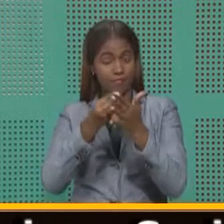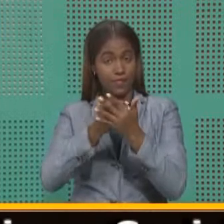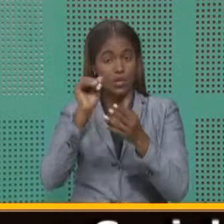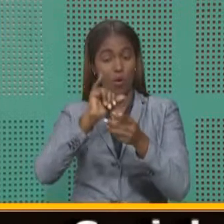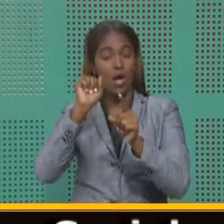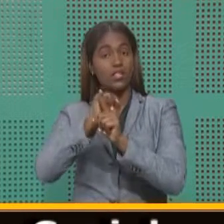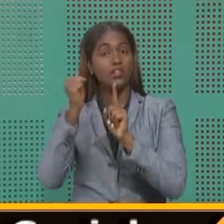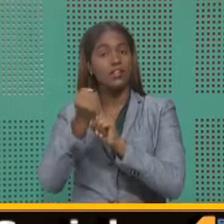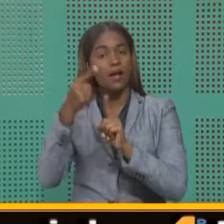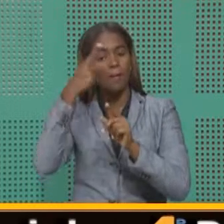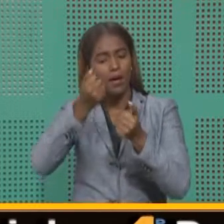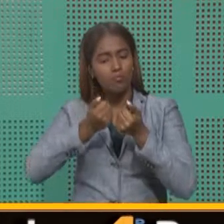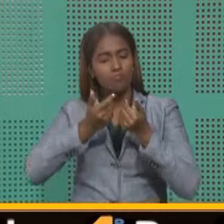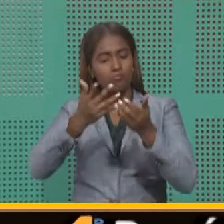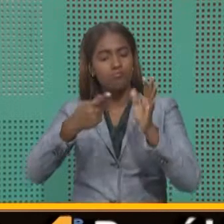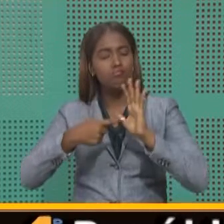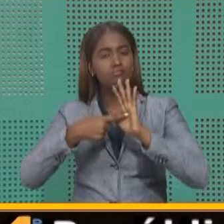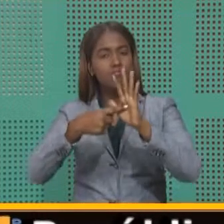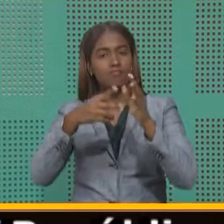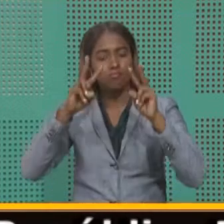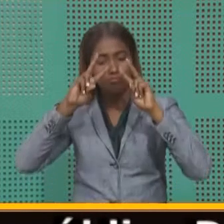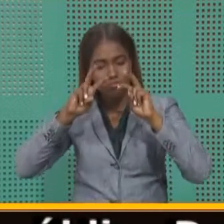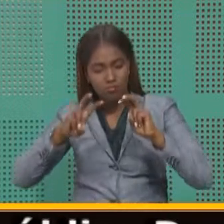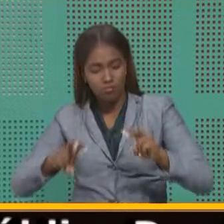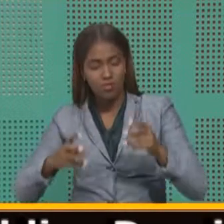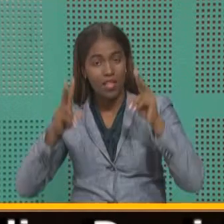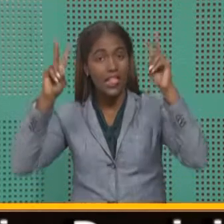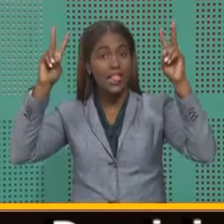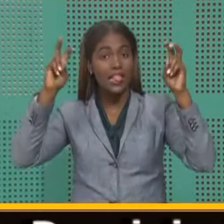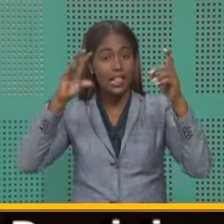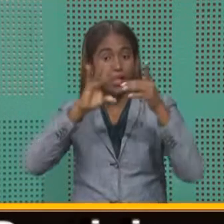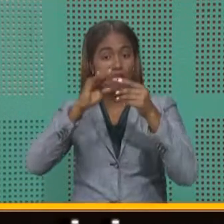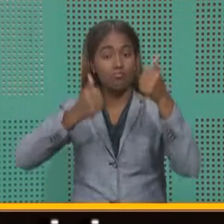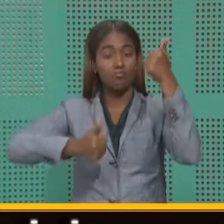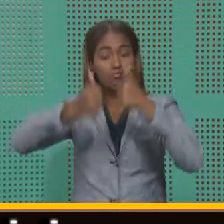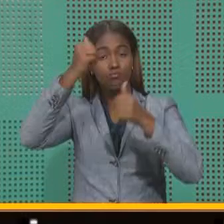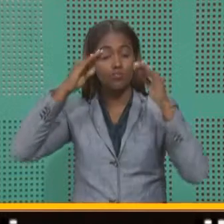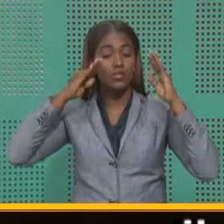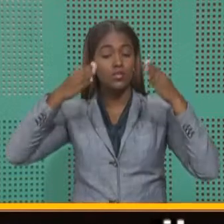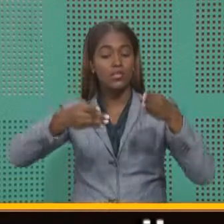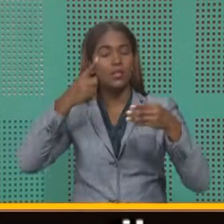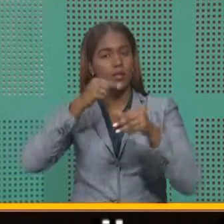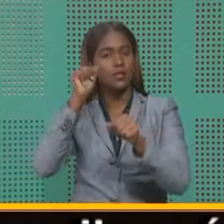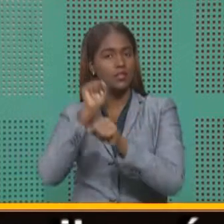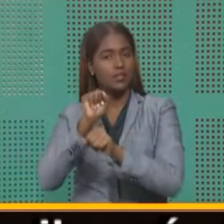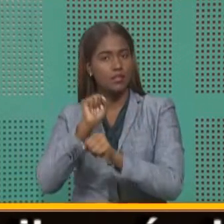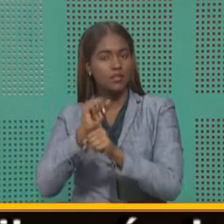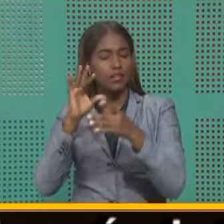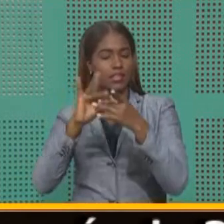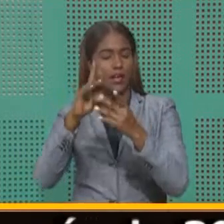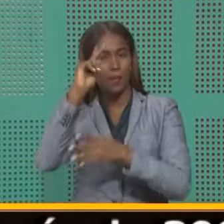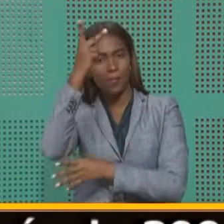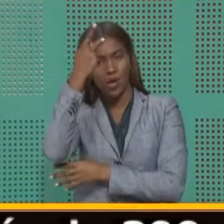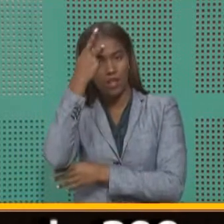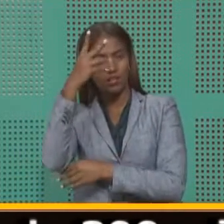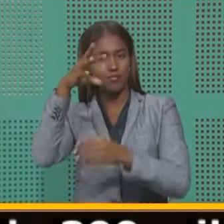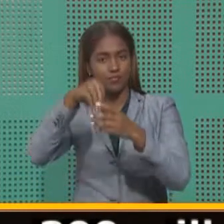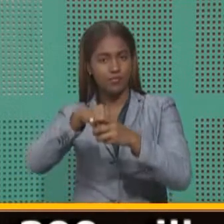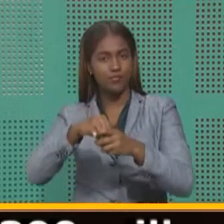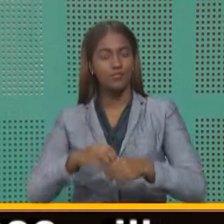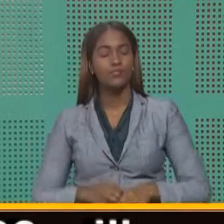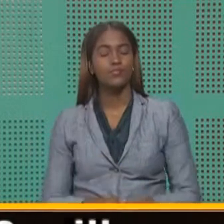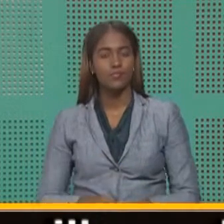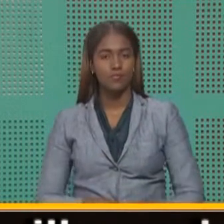para promover la indagación en temas prioritarios para la elaboración de políticas públicas